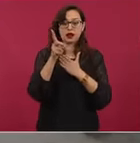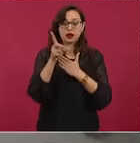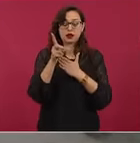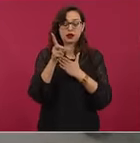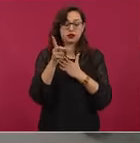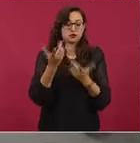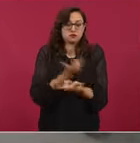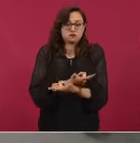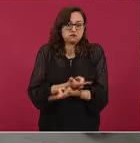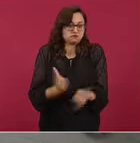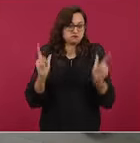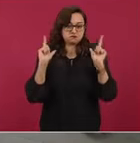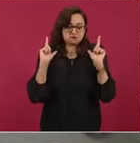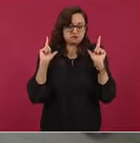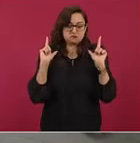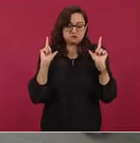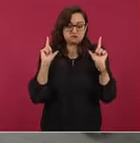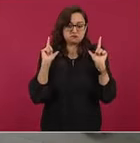nuestros adversarios,